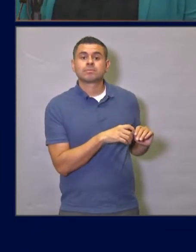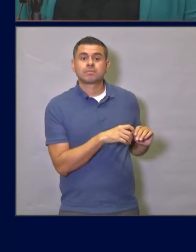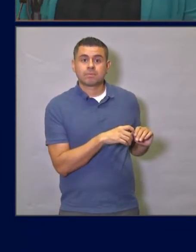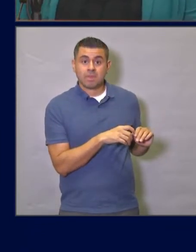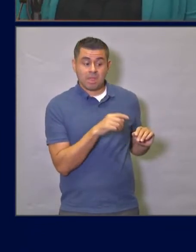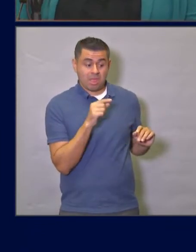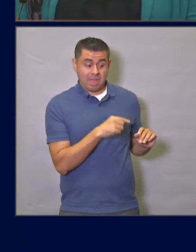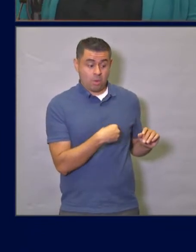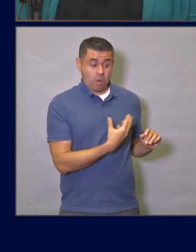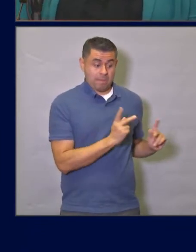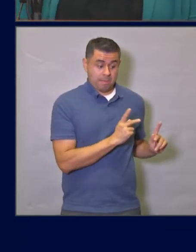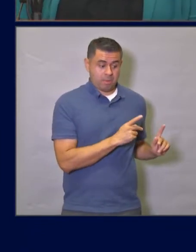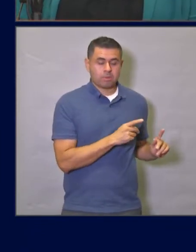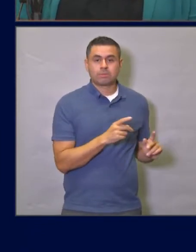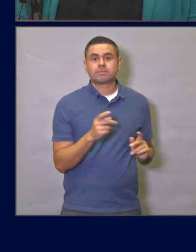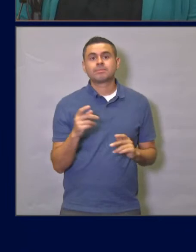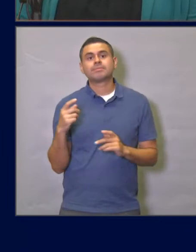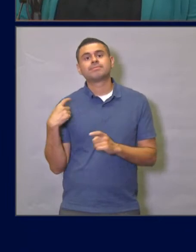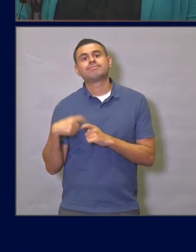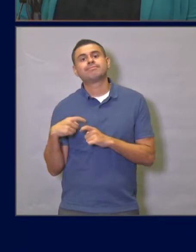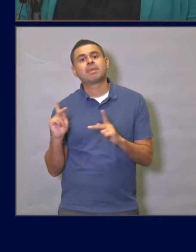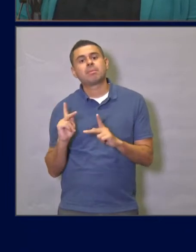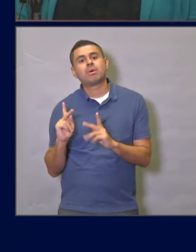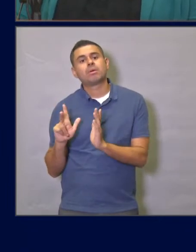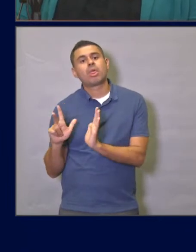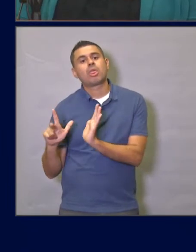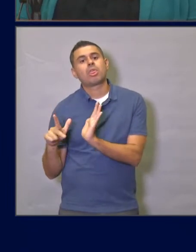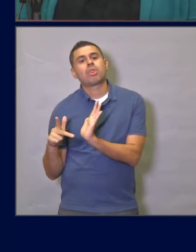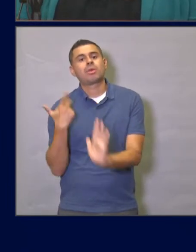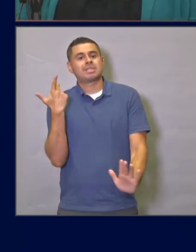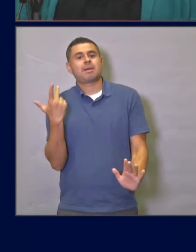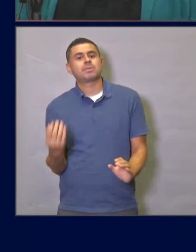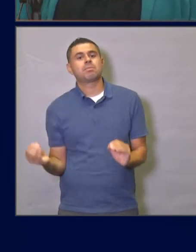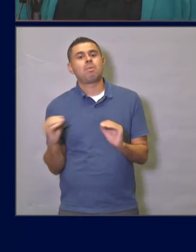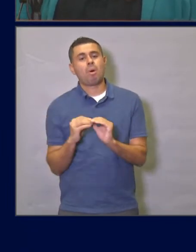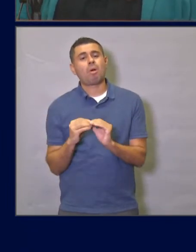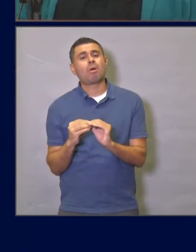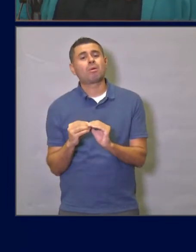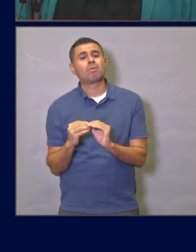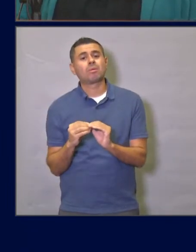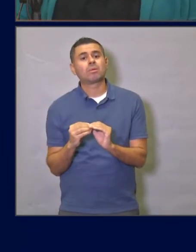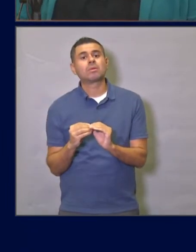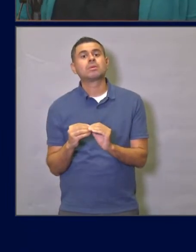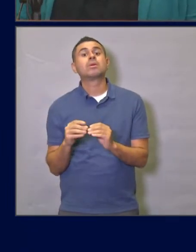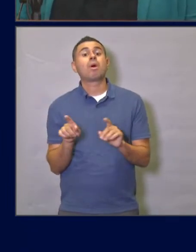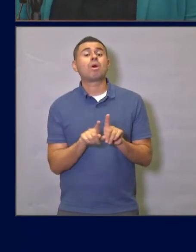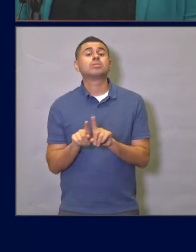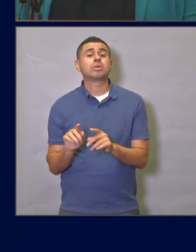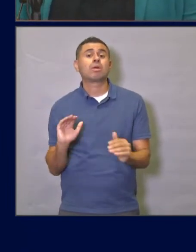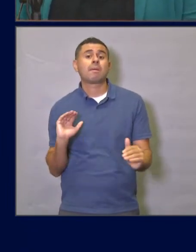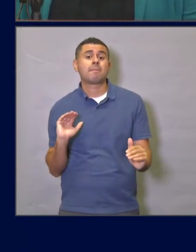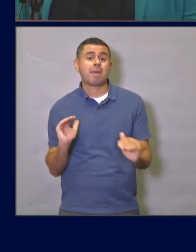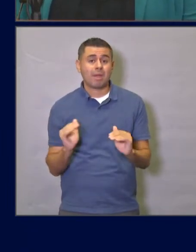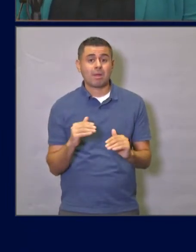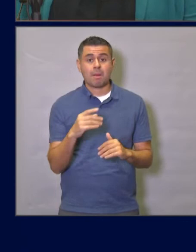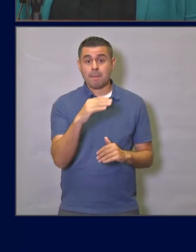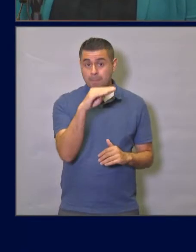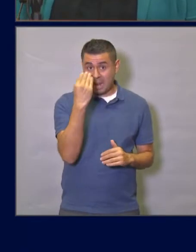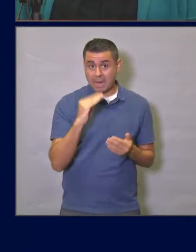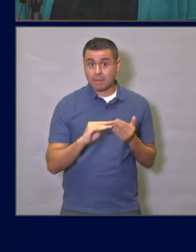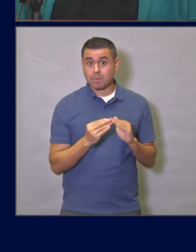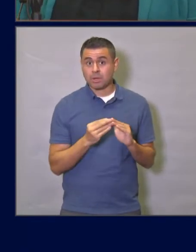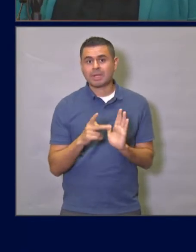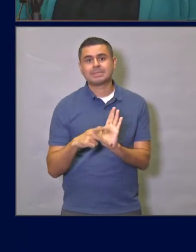3 veces mayores y las hospitalizaciones entre los residentes afroamericanos fueron el doble que la de